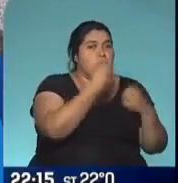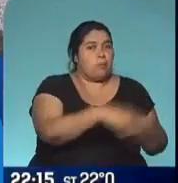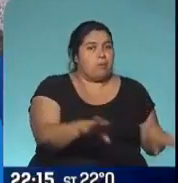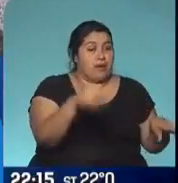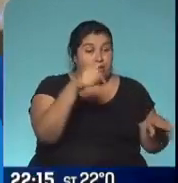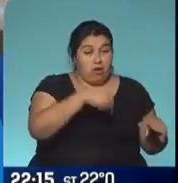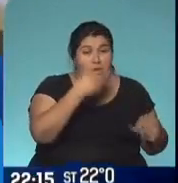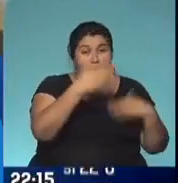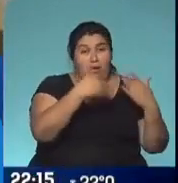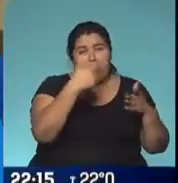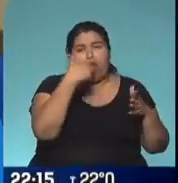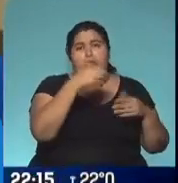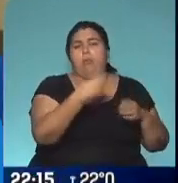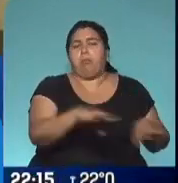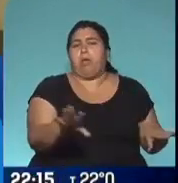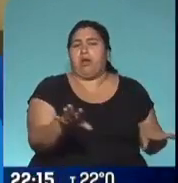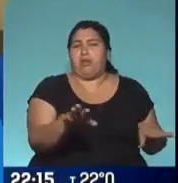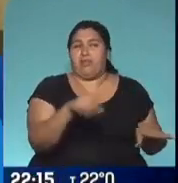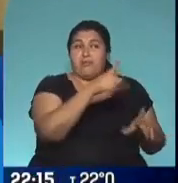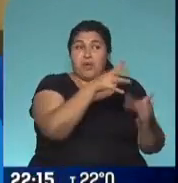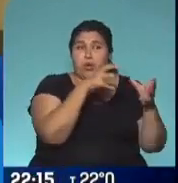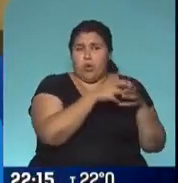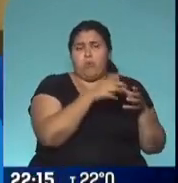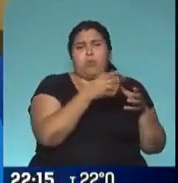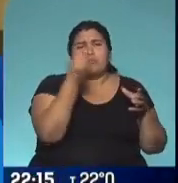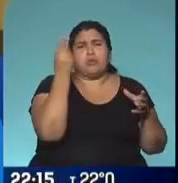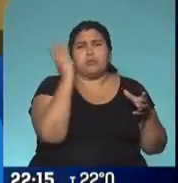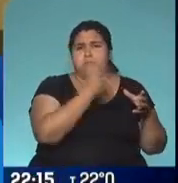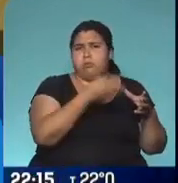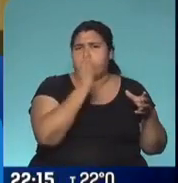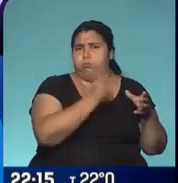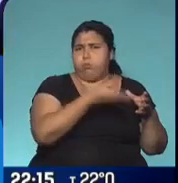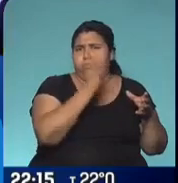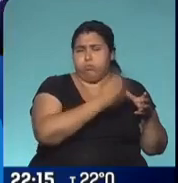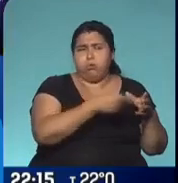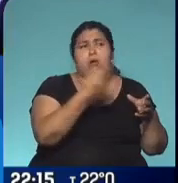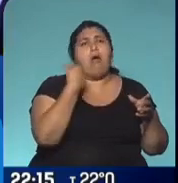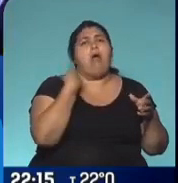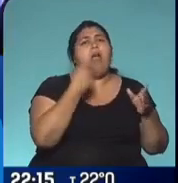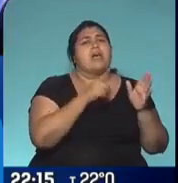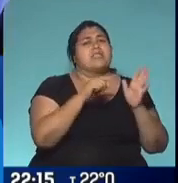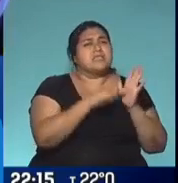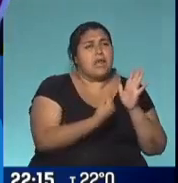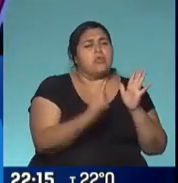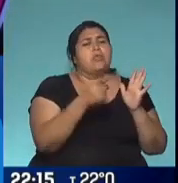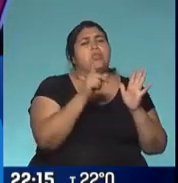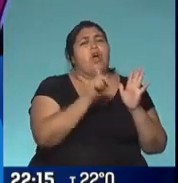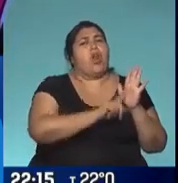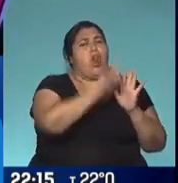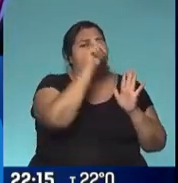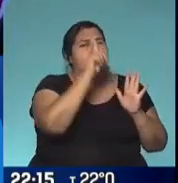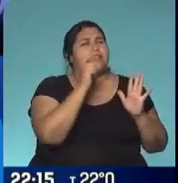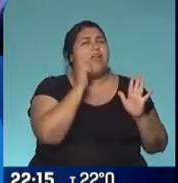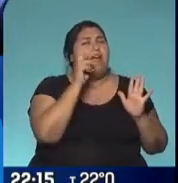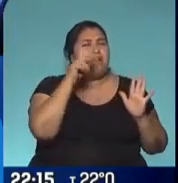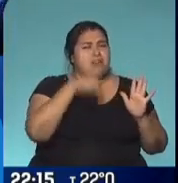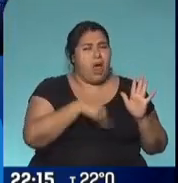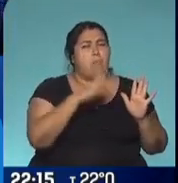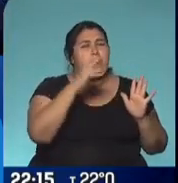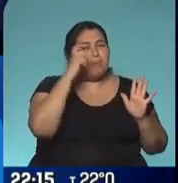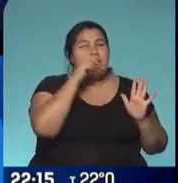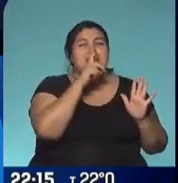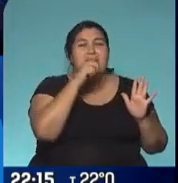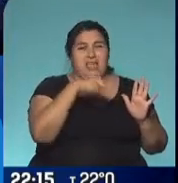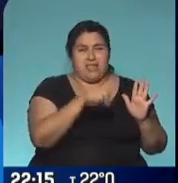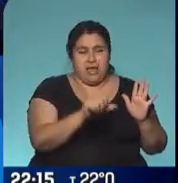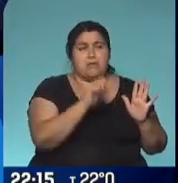perdieron. Básicamente el laborismo fue derrotado en muchos lugares del centro y del norte de Gran Bretaña, lo que llamaba la Muralla Roja, esos lugares